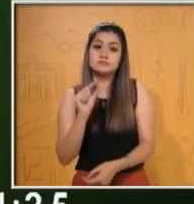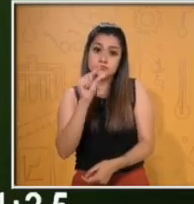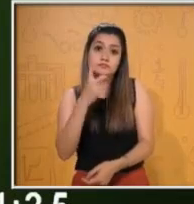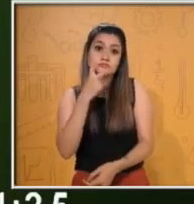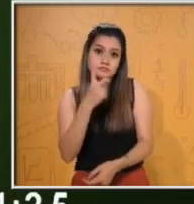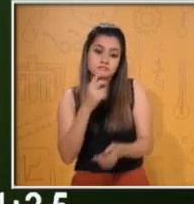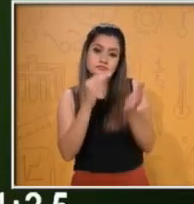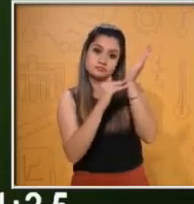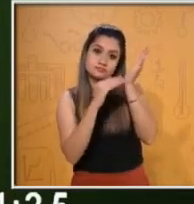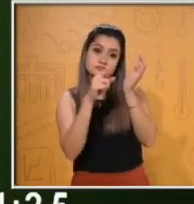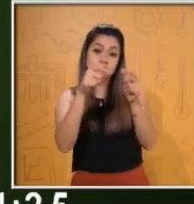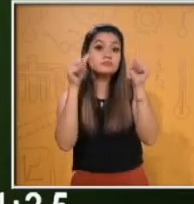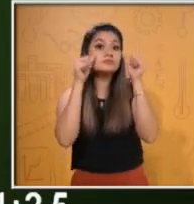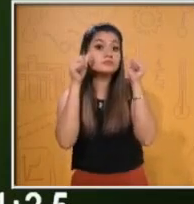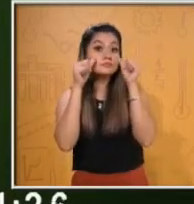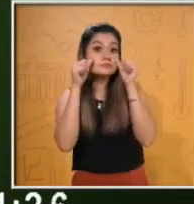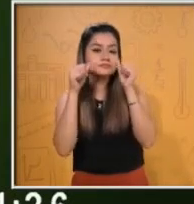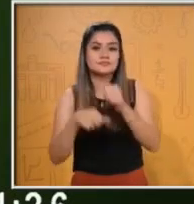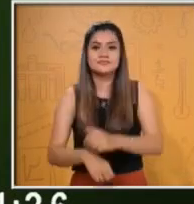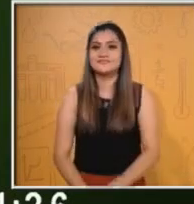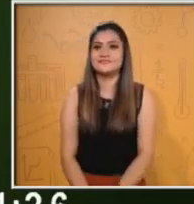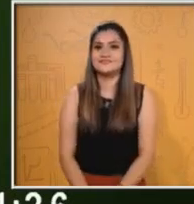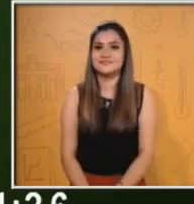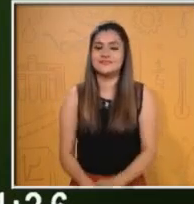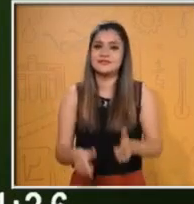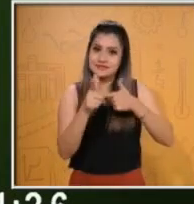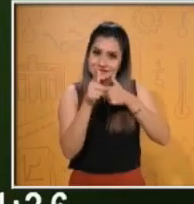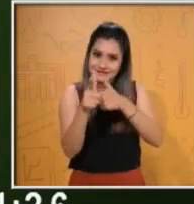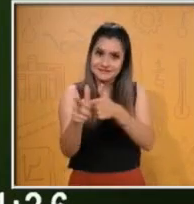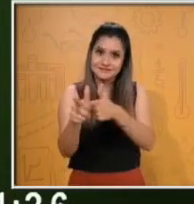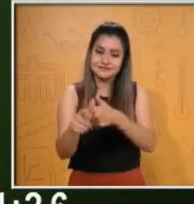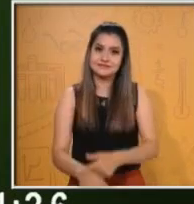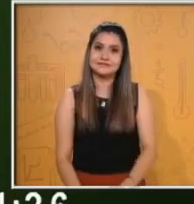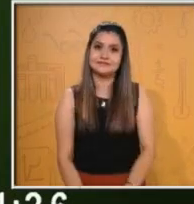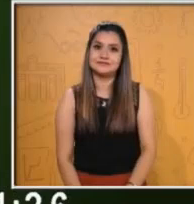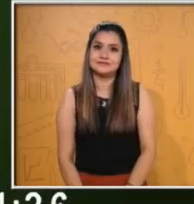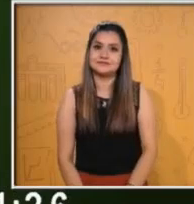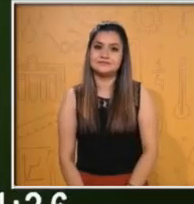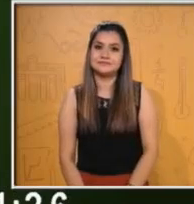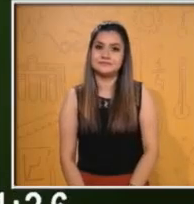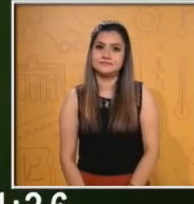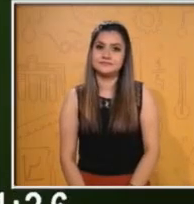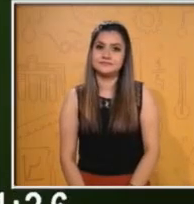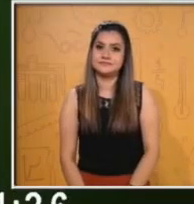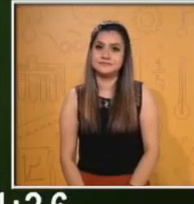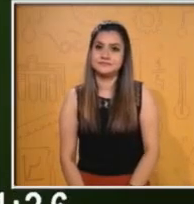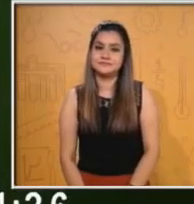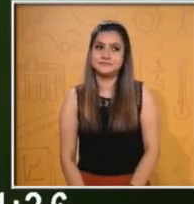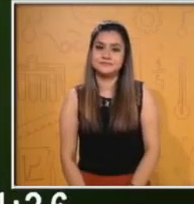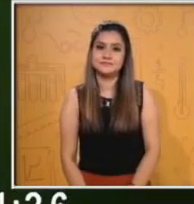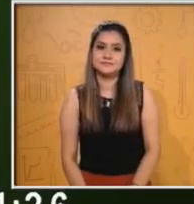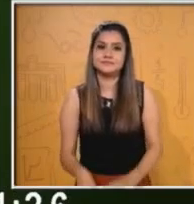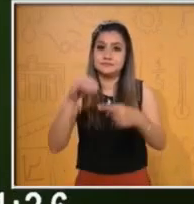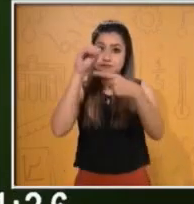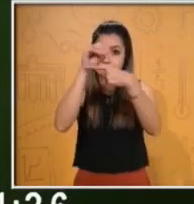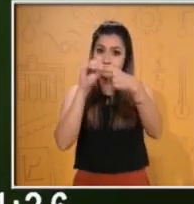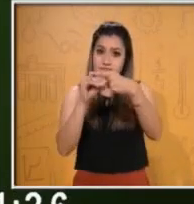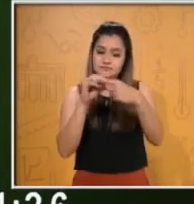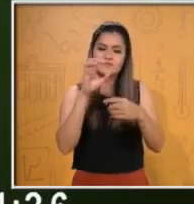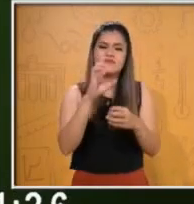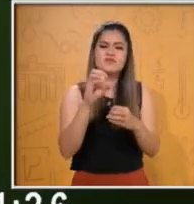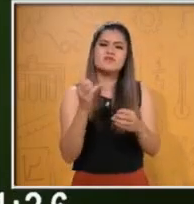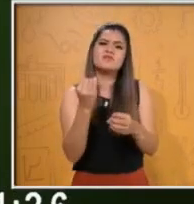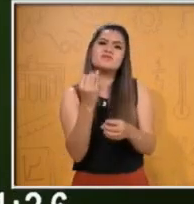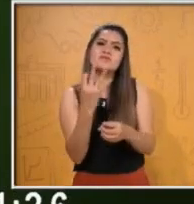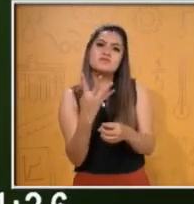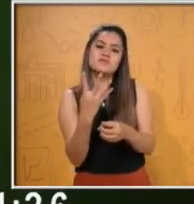que estés muy atento. Bien, continuamos. Cálculo del doble, triple o cuádruple de fracciones.